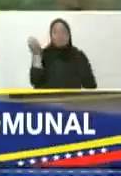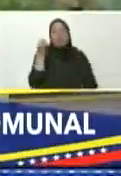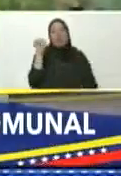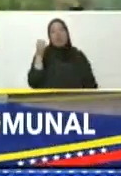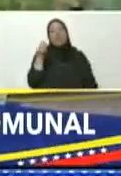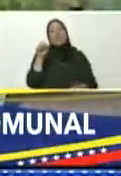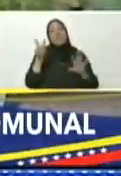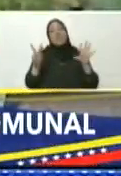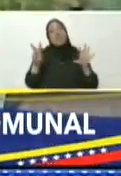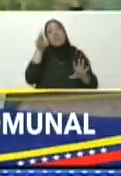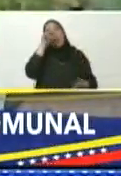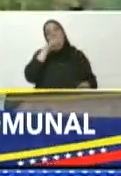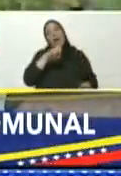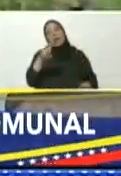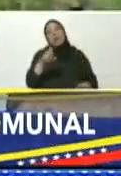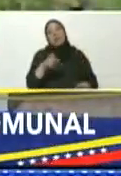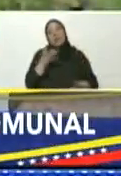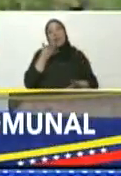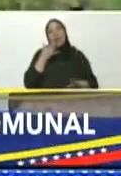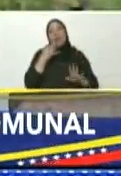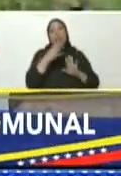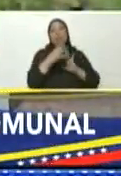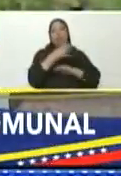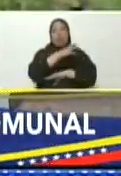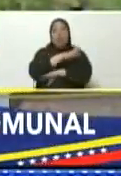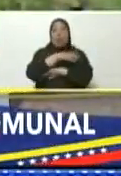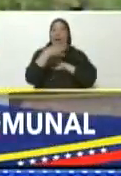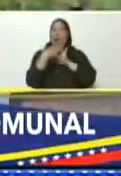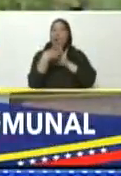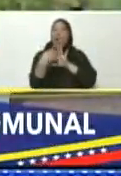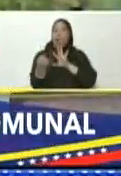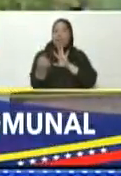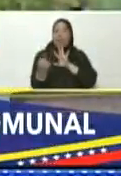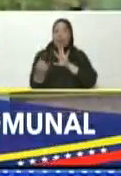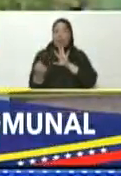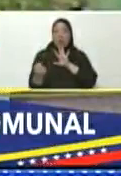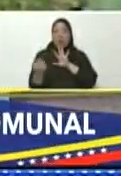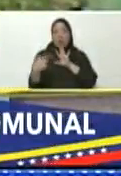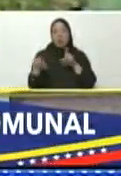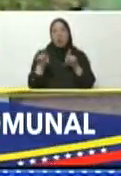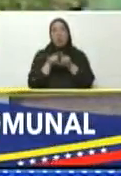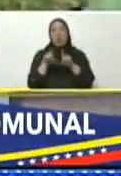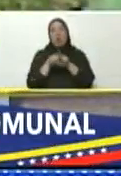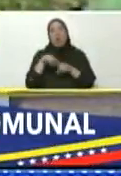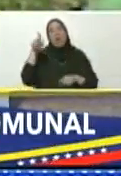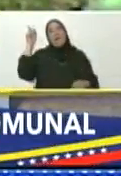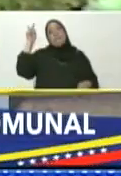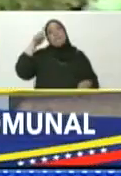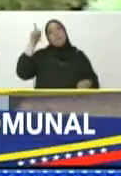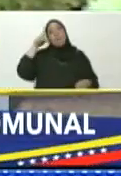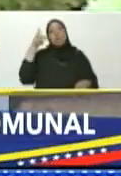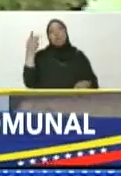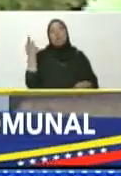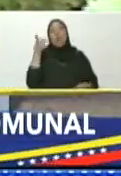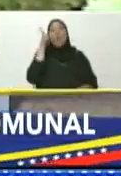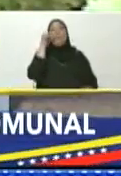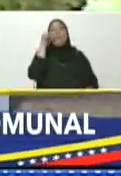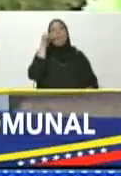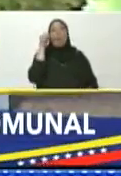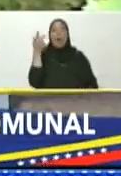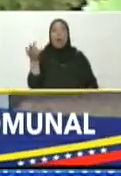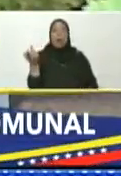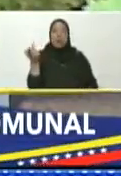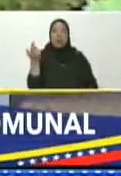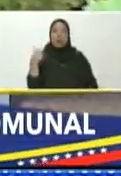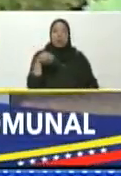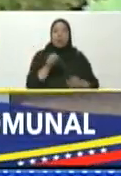17 años. Sigamos el ejemplo de esta juventud, de la mano de su padre. Mira, tomó el camino del liderazgo social,